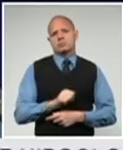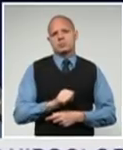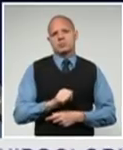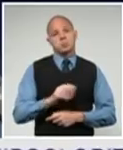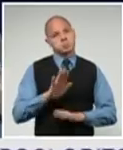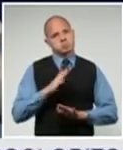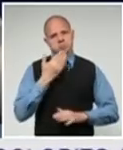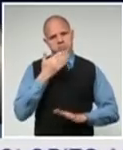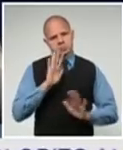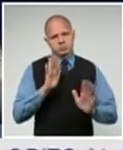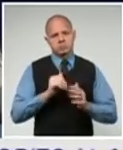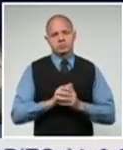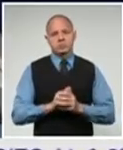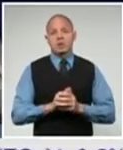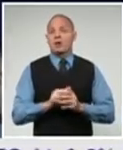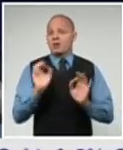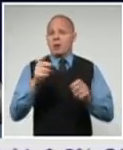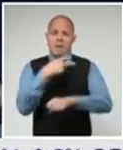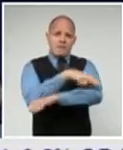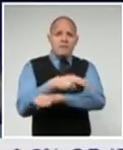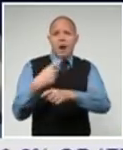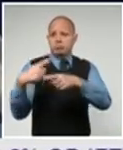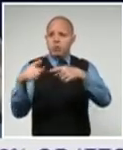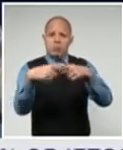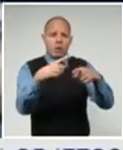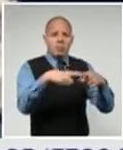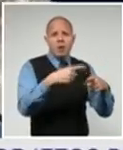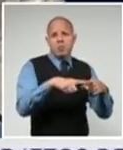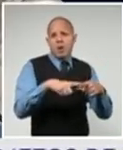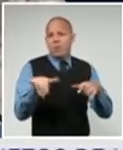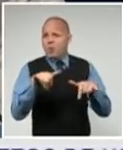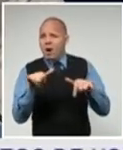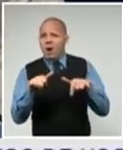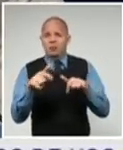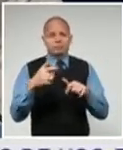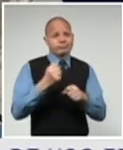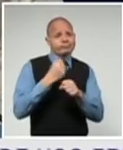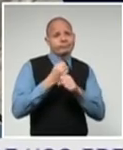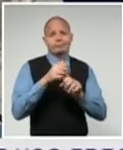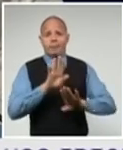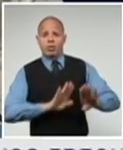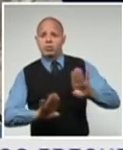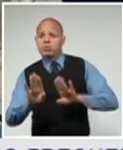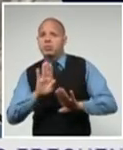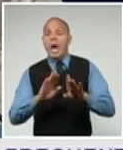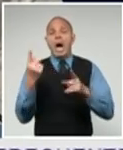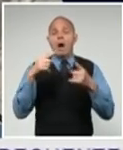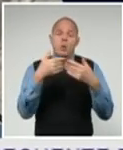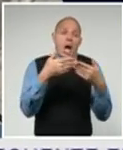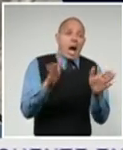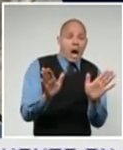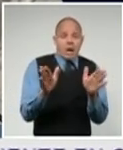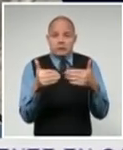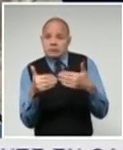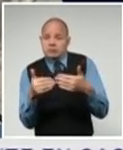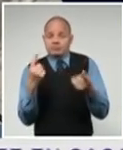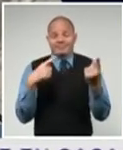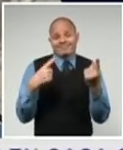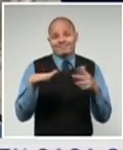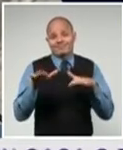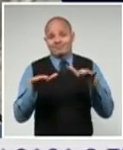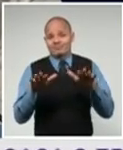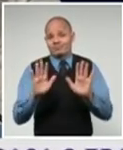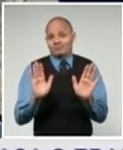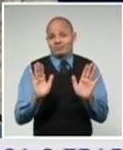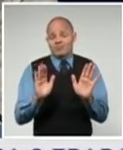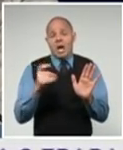trabajando, unos han desescalado, después han vuelto a tomar un grupo de restricciones, pero parece haber